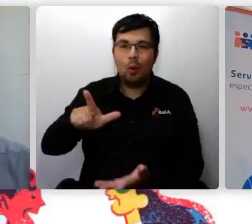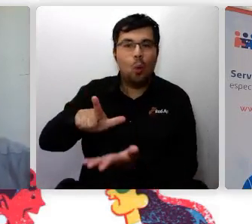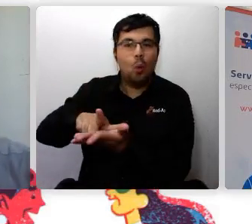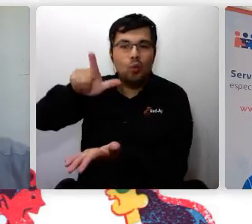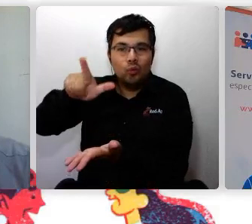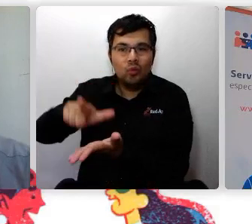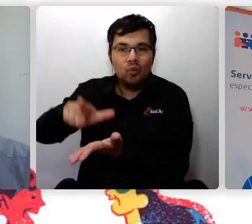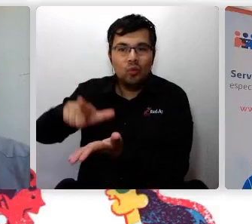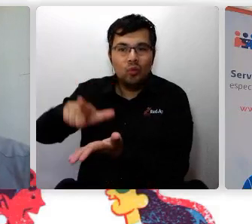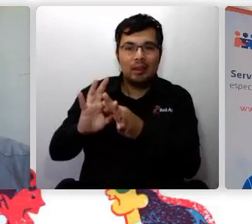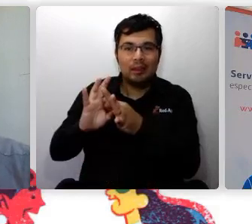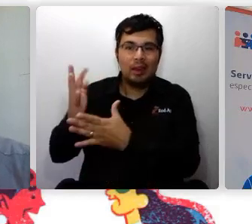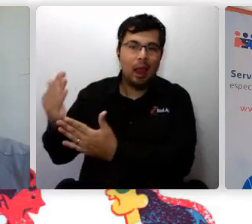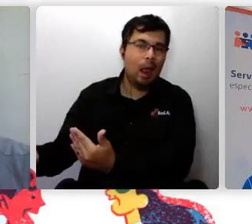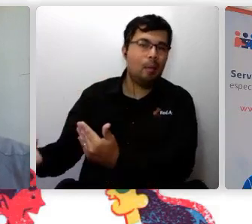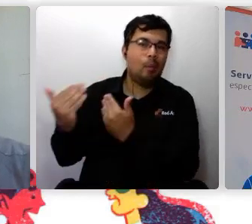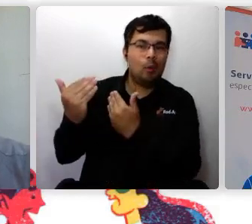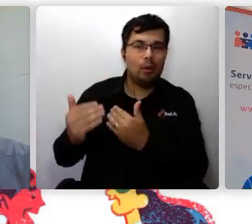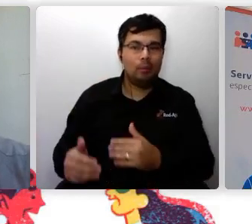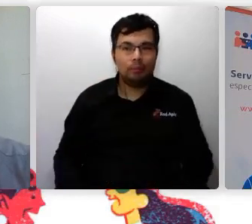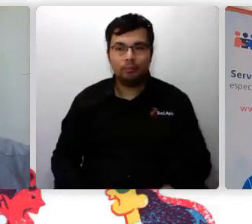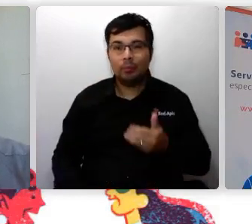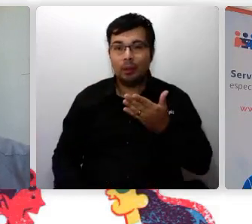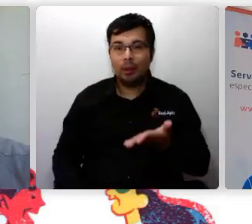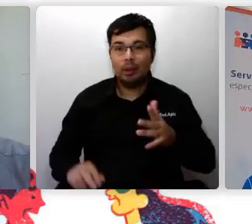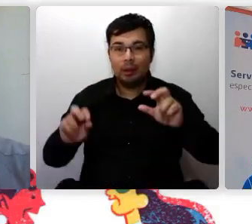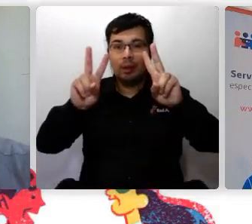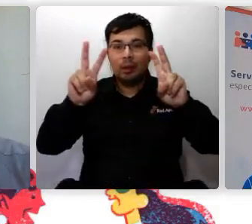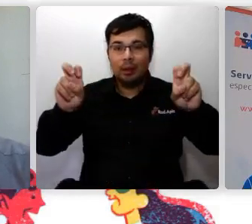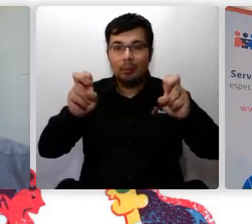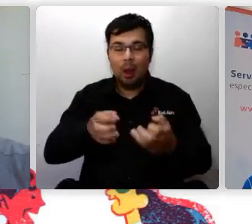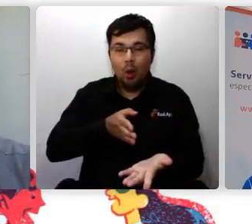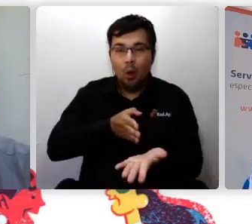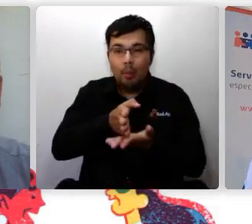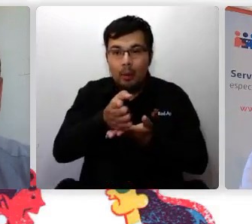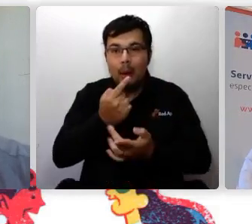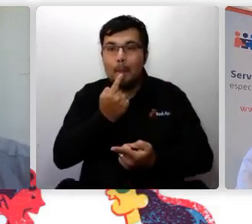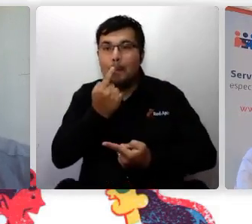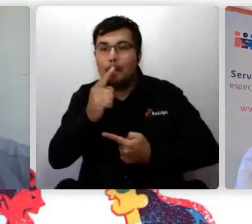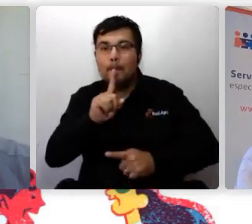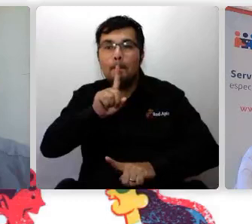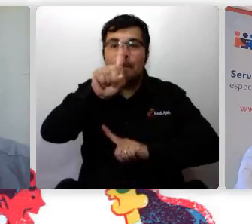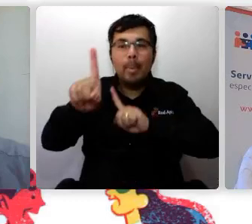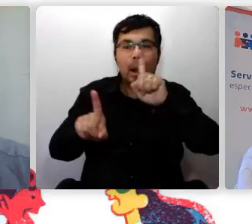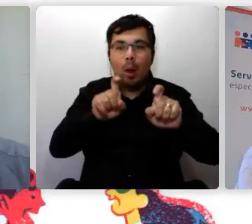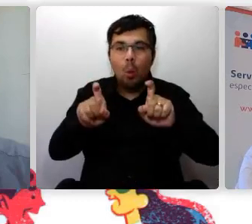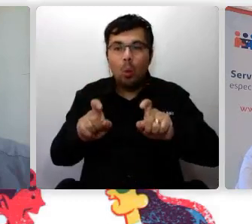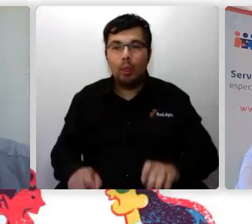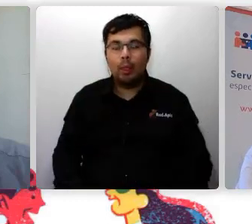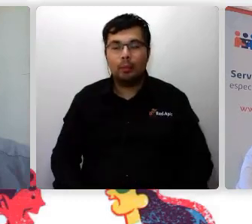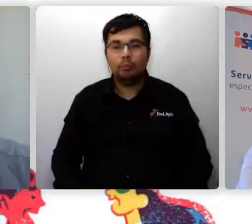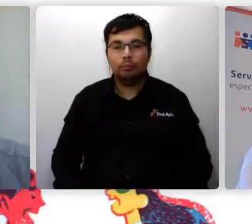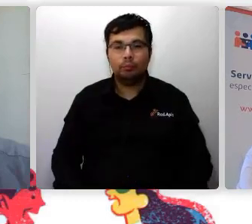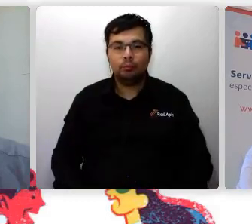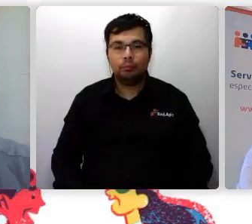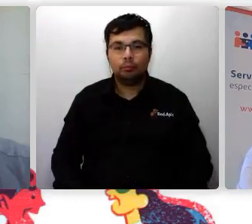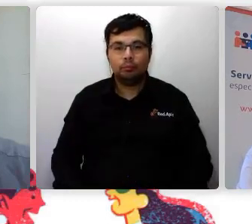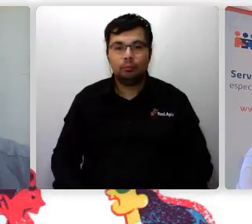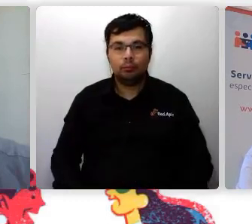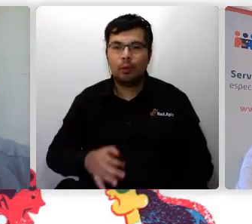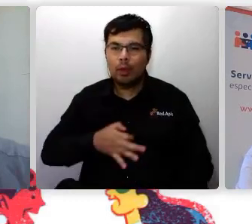muy entretenido, así que desde esa perspectiva te quería comenzar a preguntar, que contacto de, por ejemplo, Iván, que nos